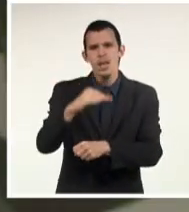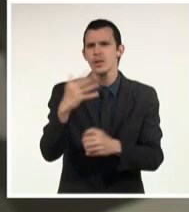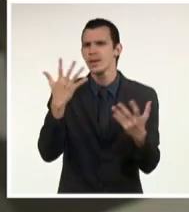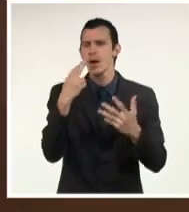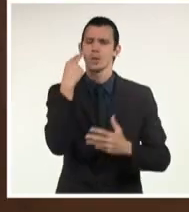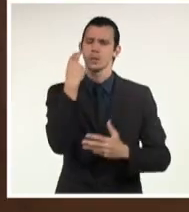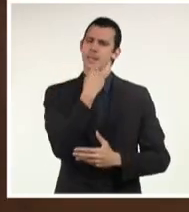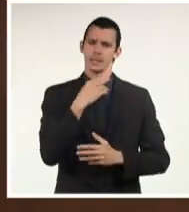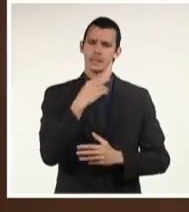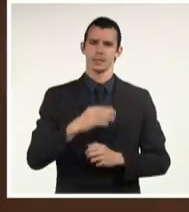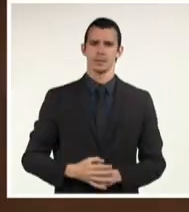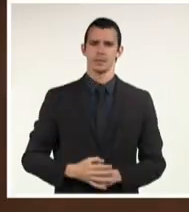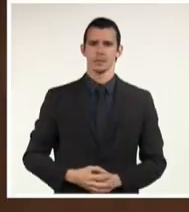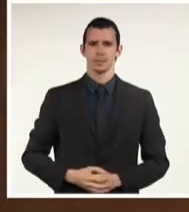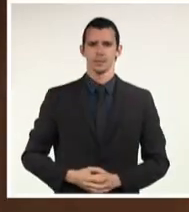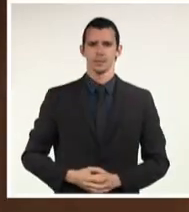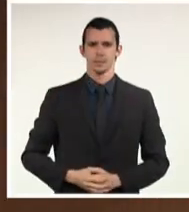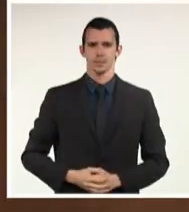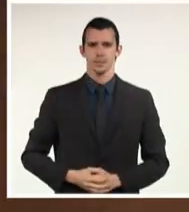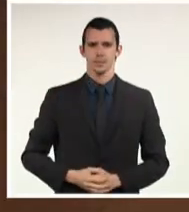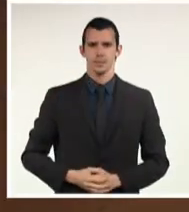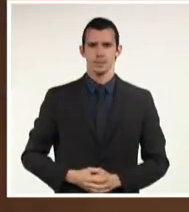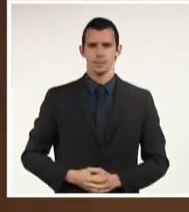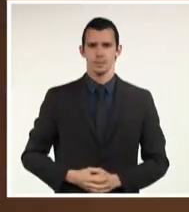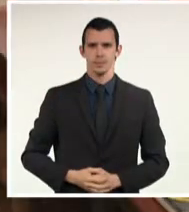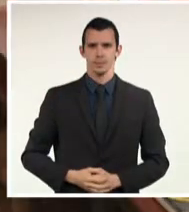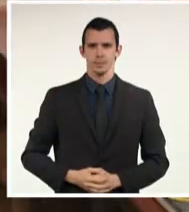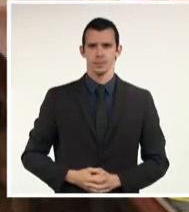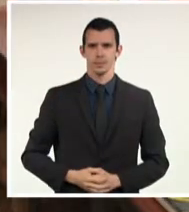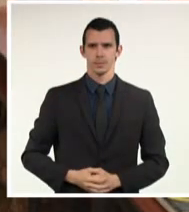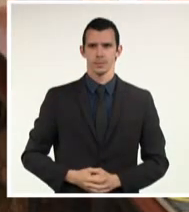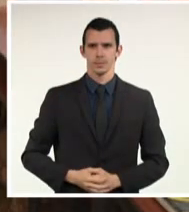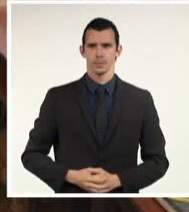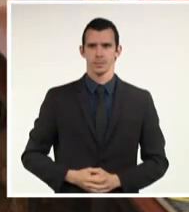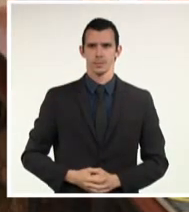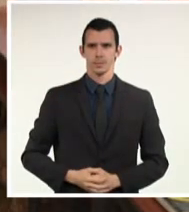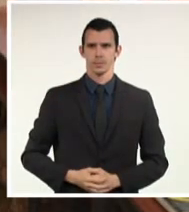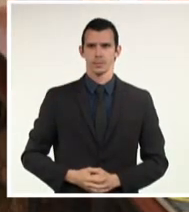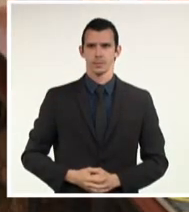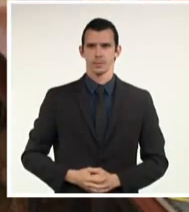Desde Las Tunas, Gianni López Brito, Sistema Informativo de la Televisión Cubana.